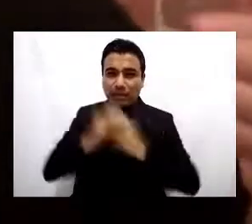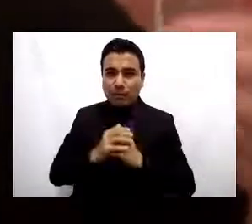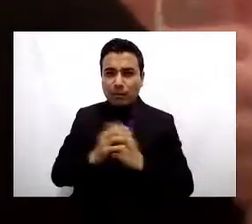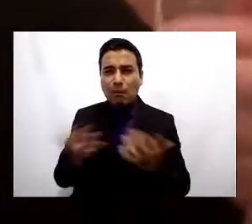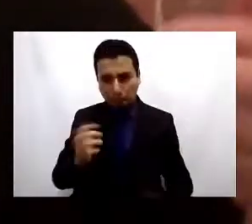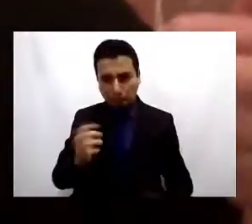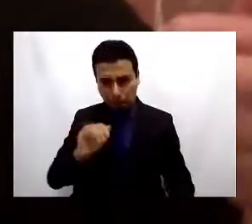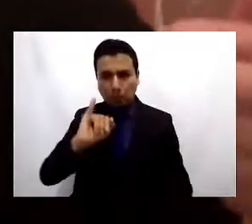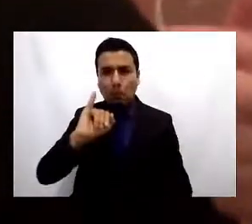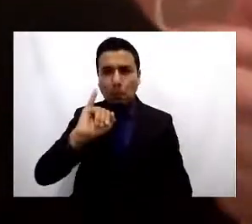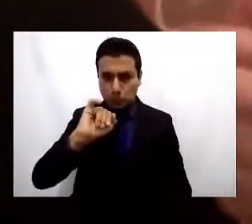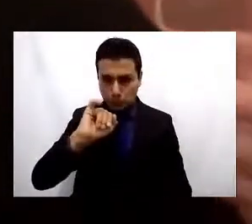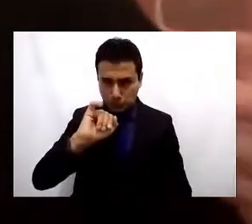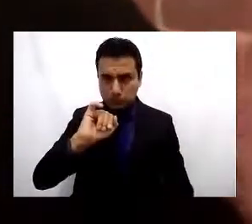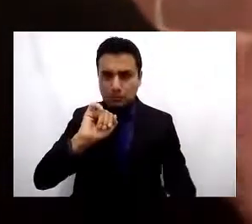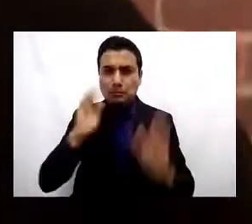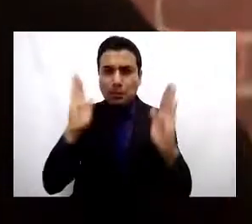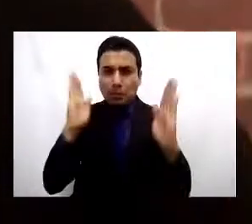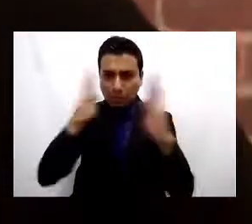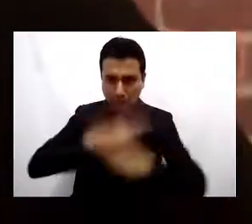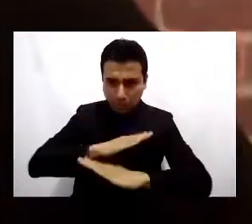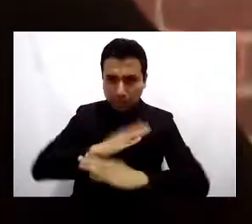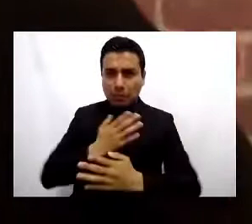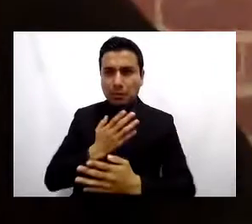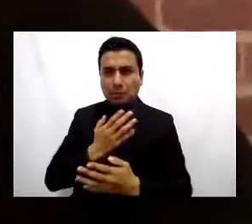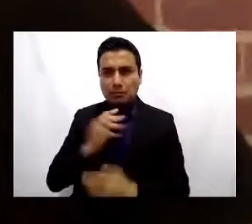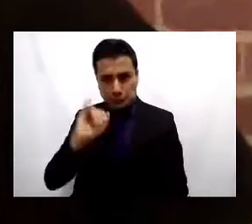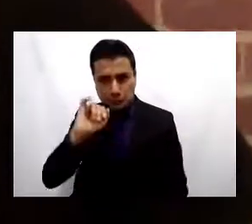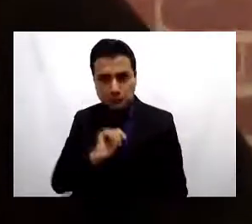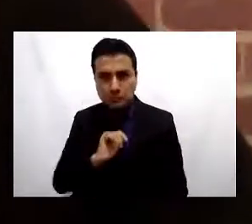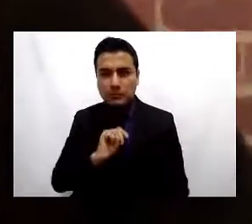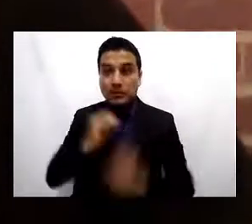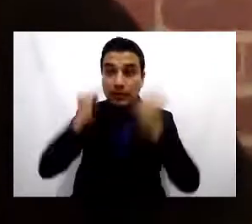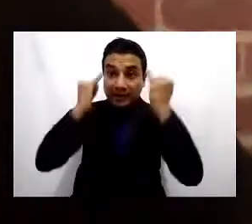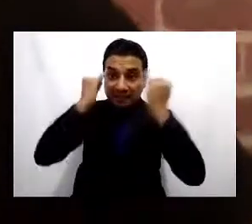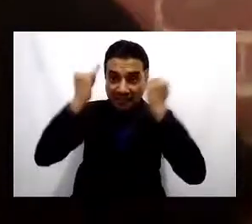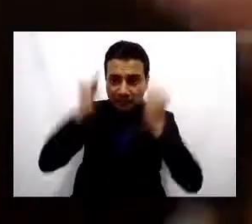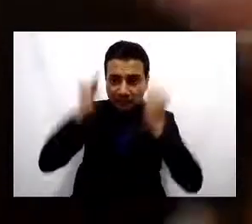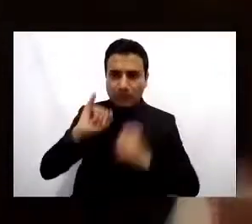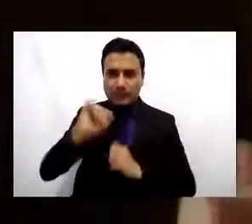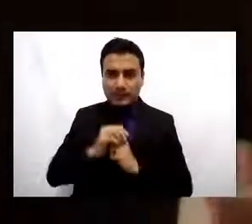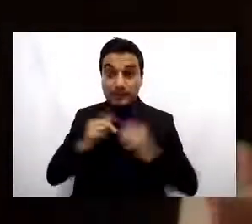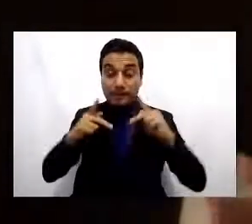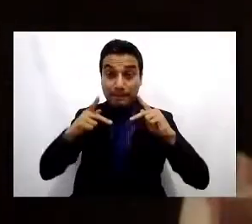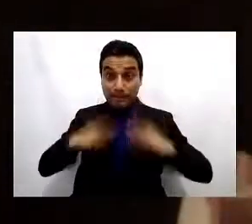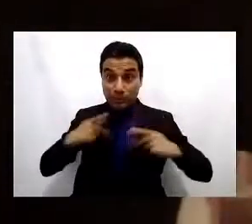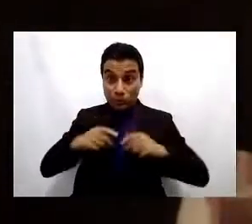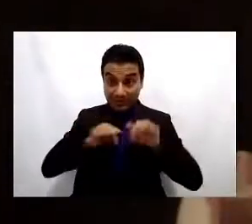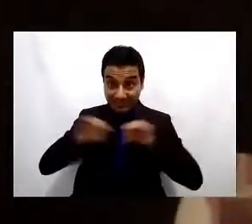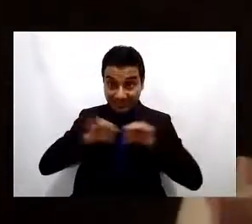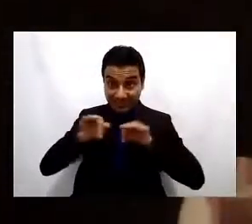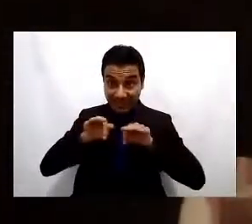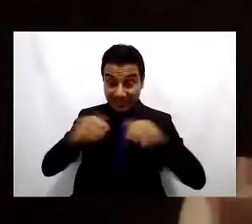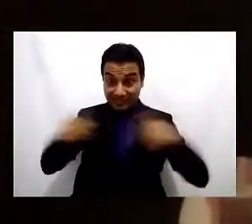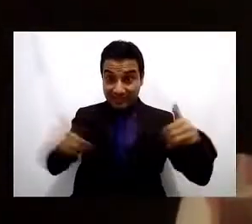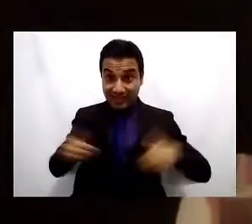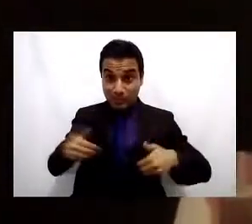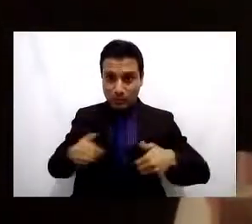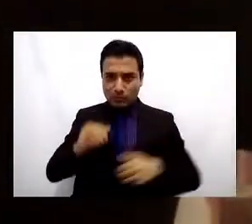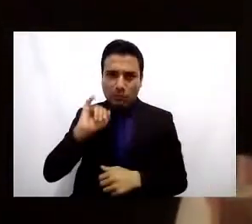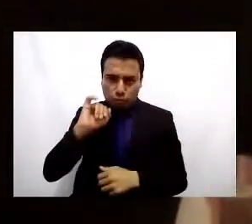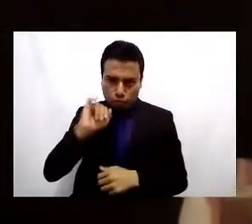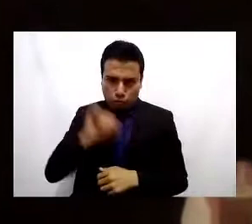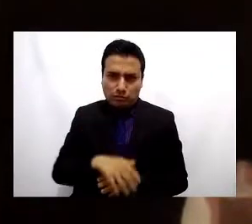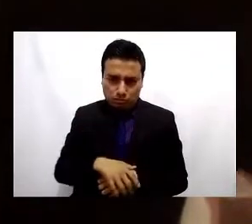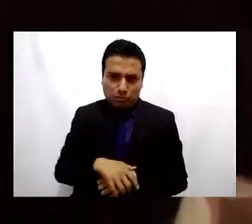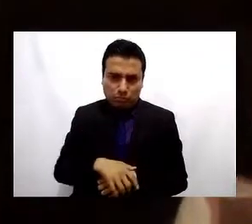un entretenimiento y es un acto ingenioso. Si quienes hacen teatro tienen el techo del ingenio. O sea, a lo que